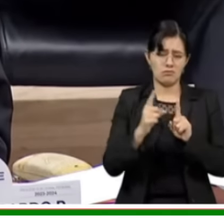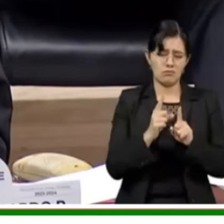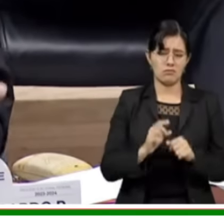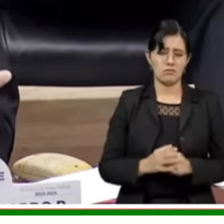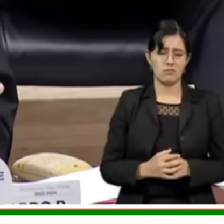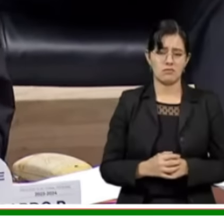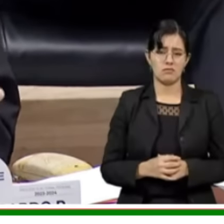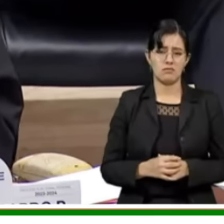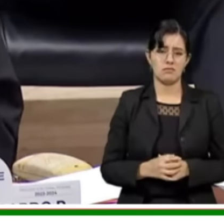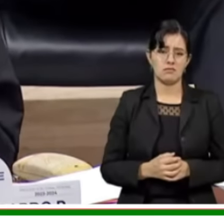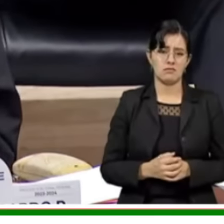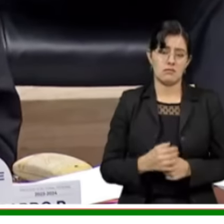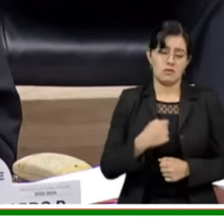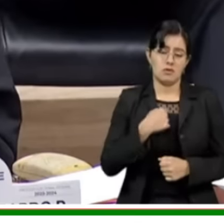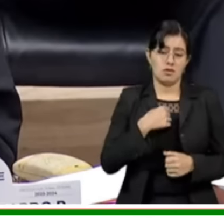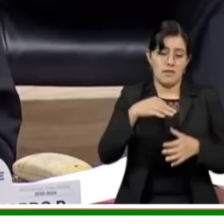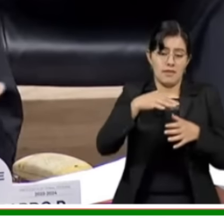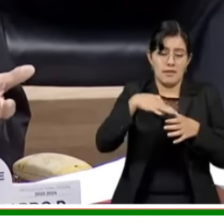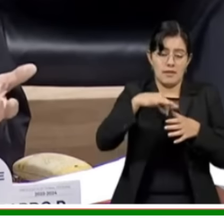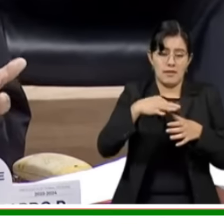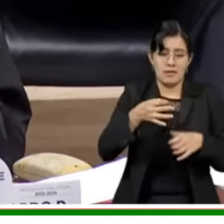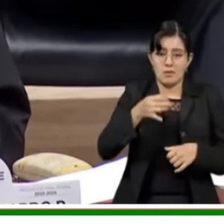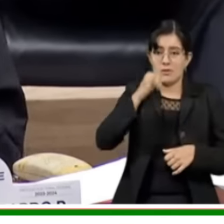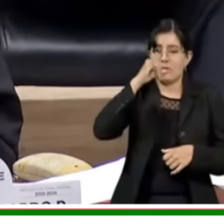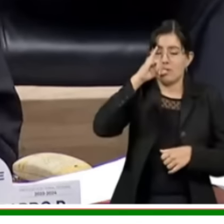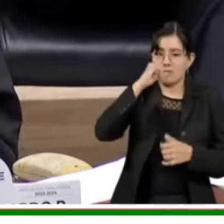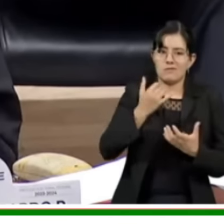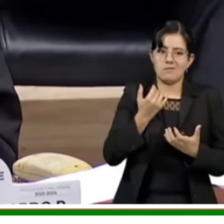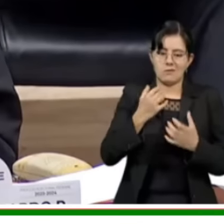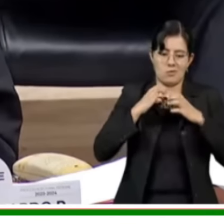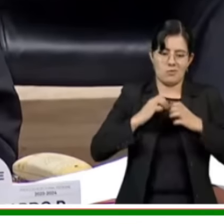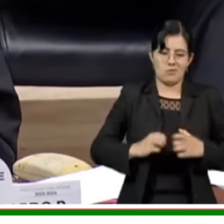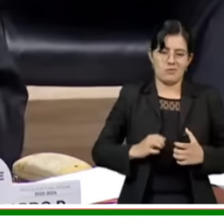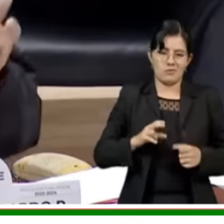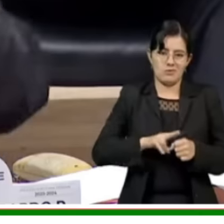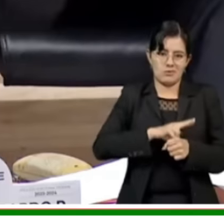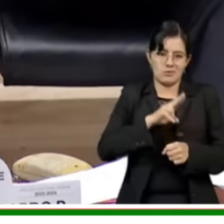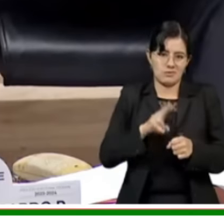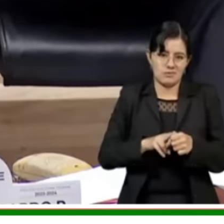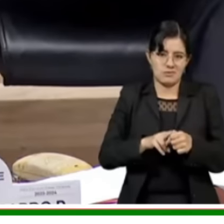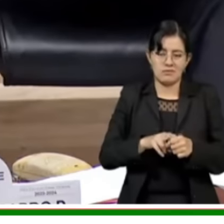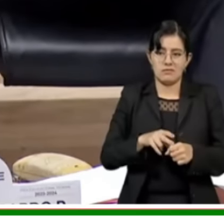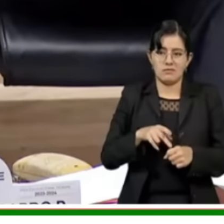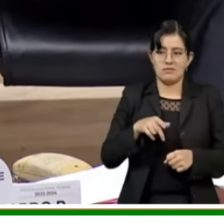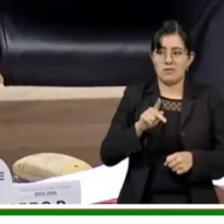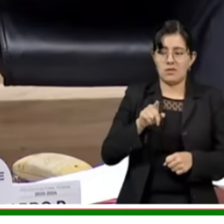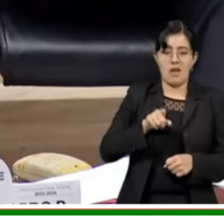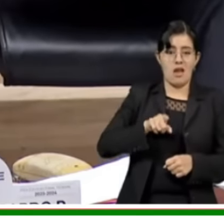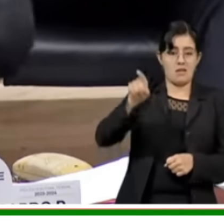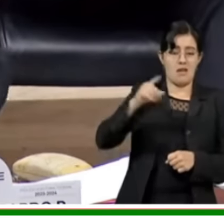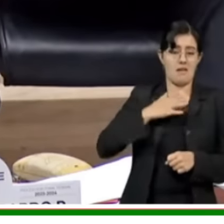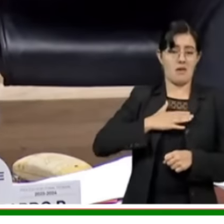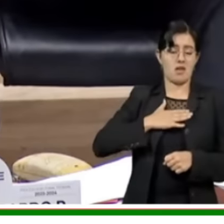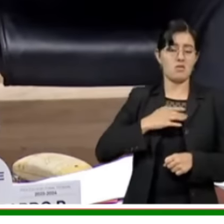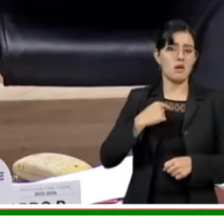mucho tomo mucho té tiene un efecto natural pero Estoy atendiendo ahí está una bocin nota en el